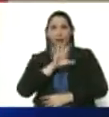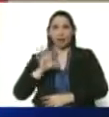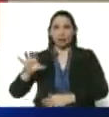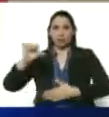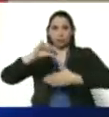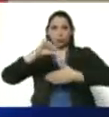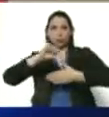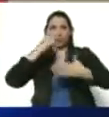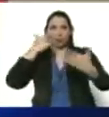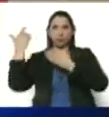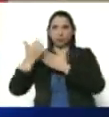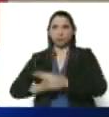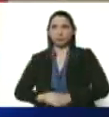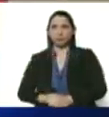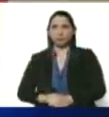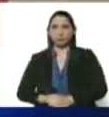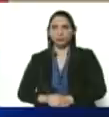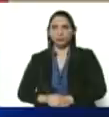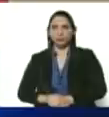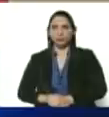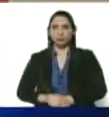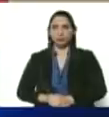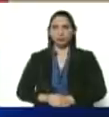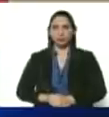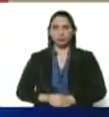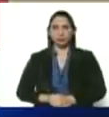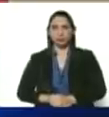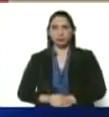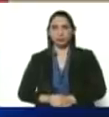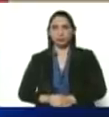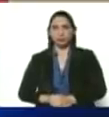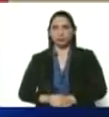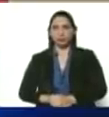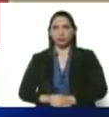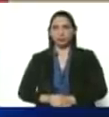Sudamérica. Adelante, por favor.